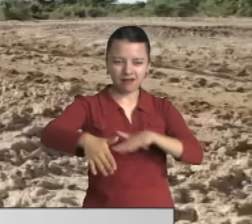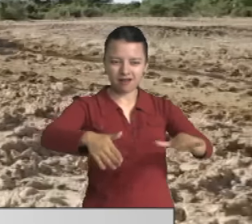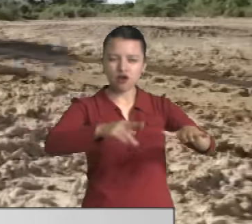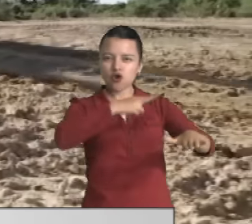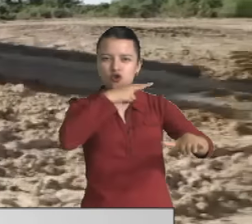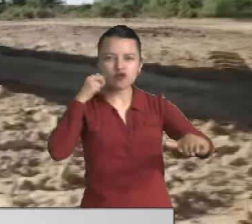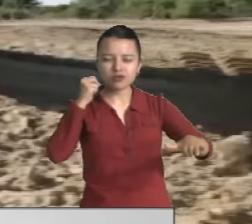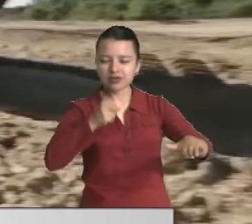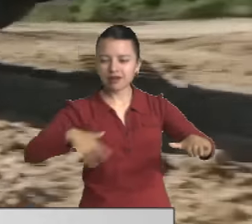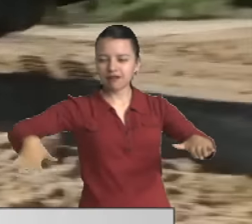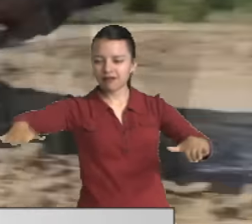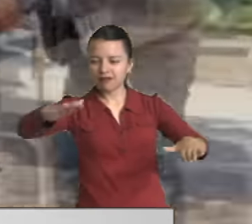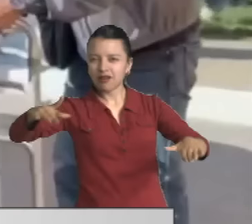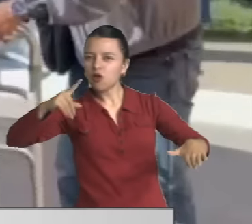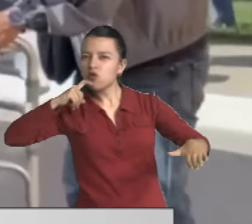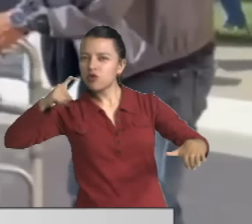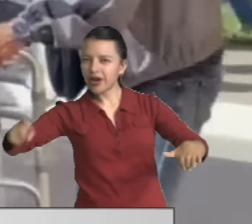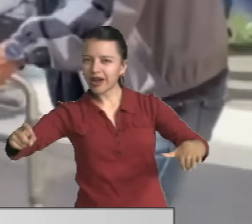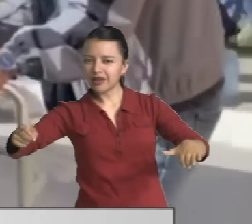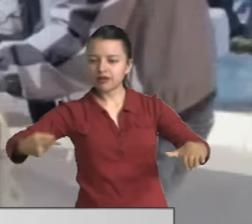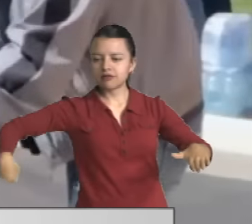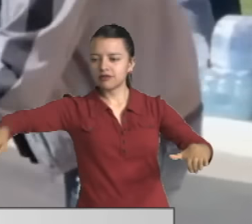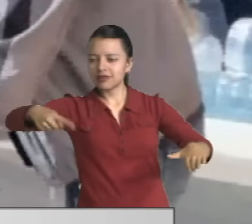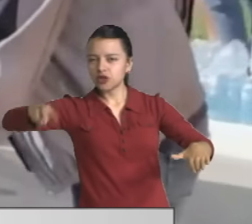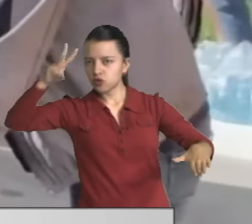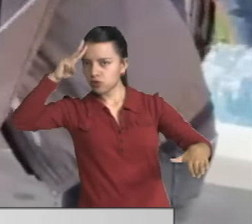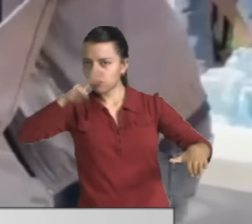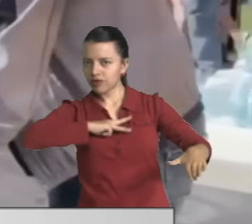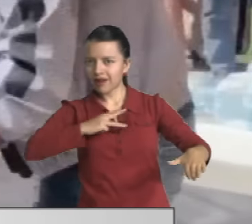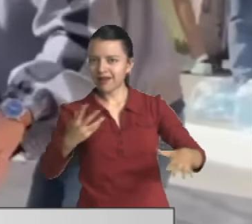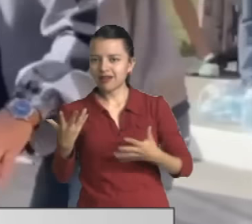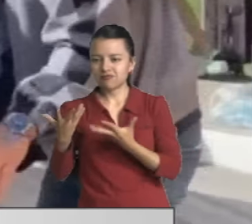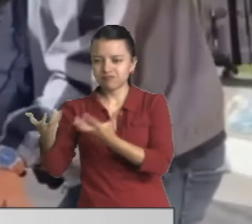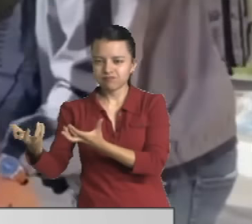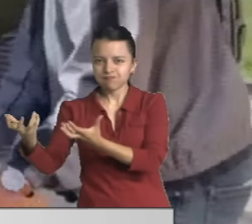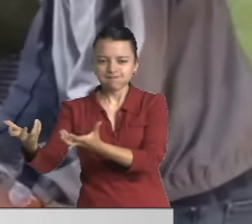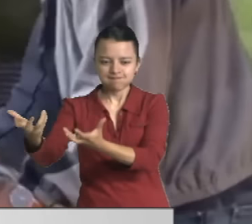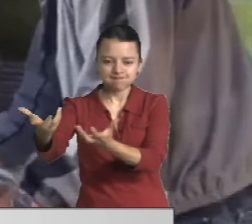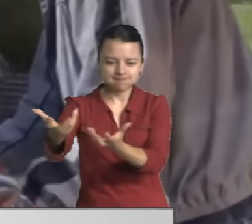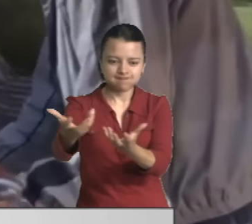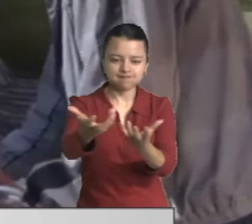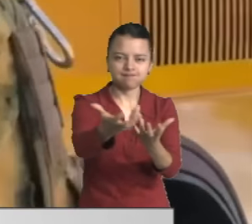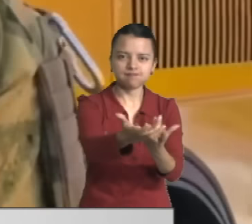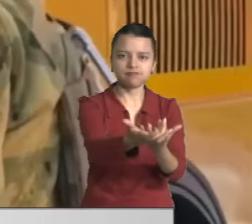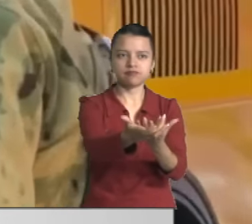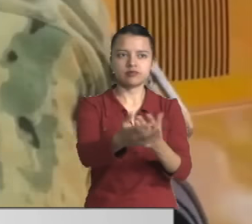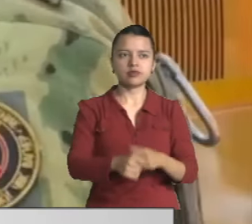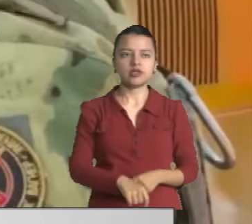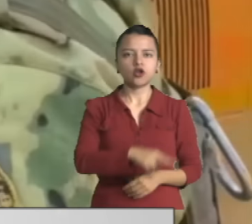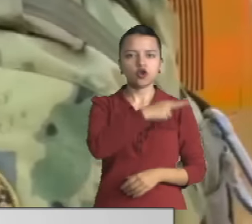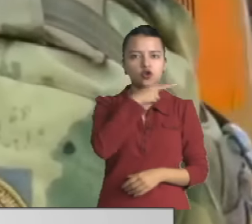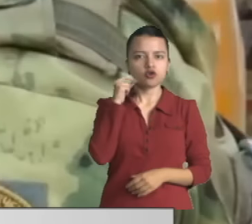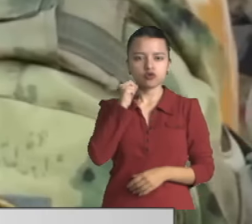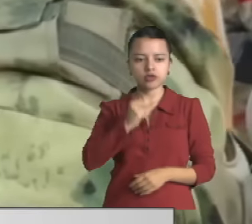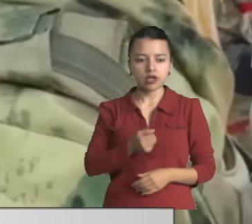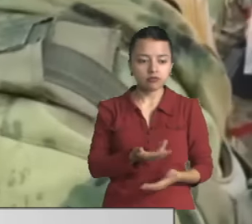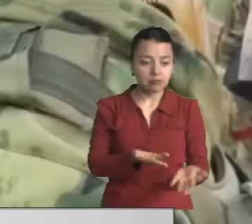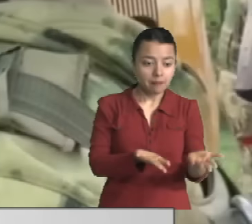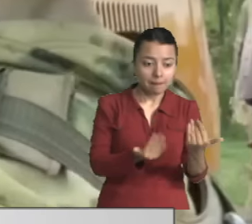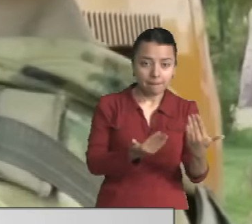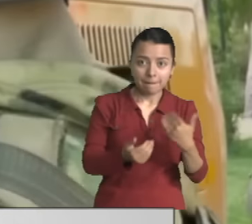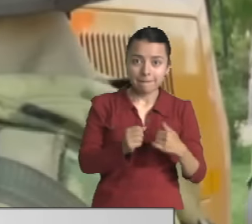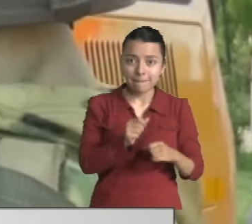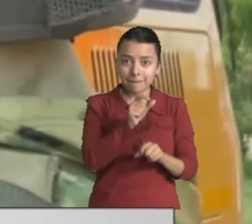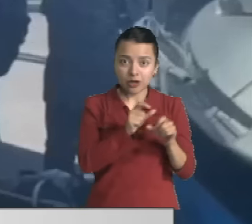esta región donde hoy hace 10 días irrumpieron tropas ucranianas. Las autoridades rusas habilitaron 18 albergues para